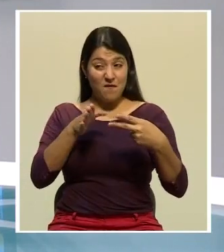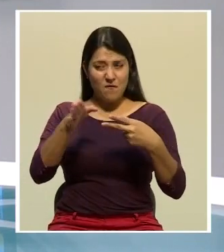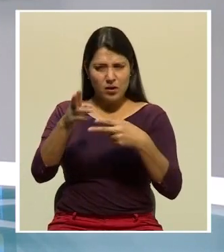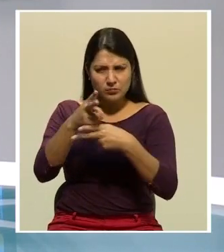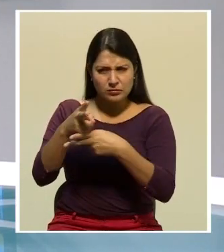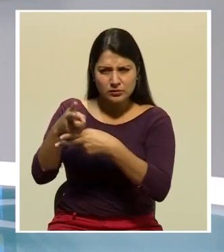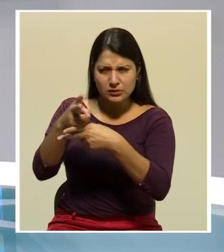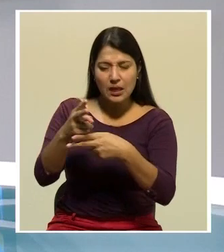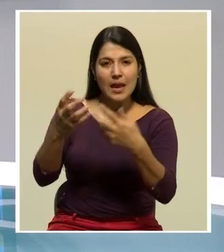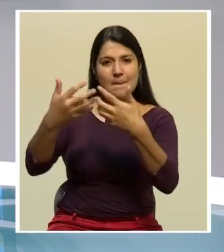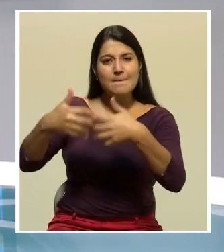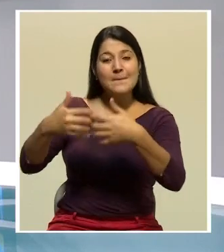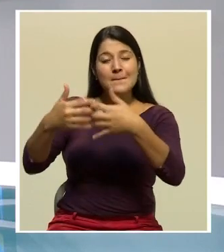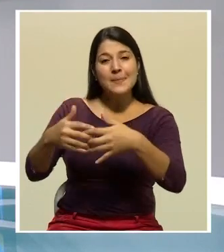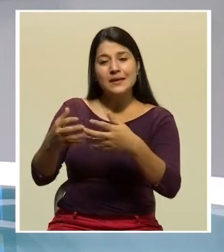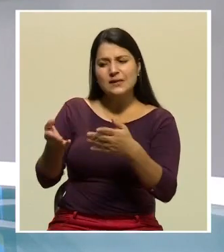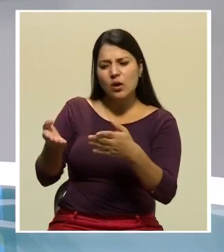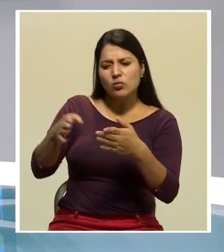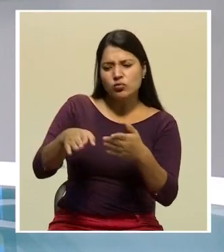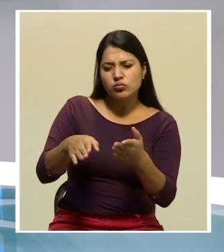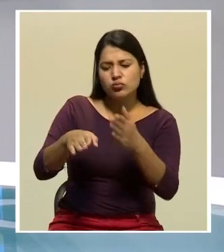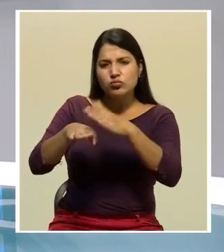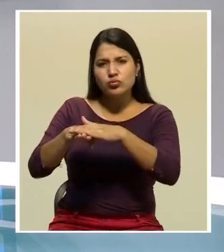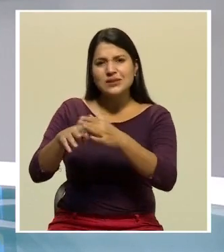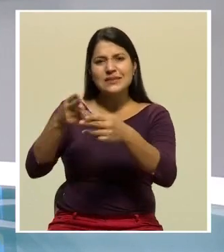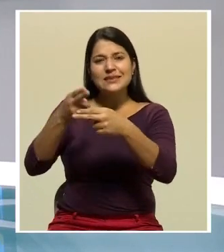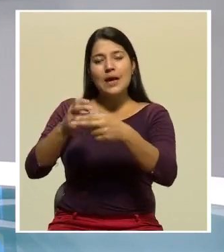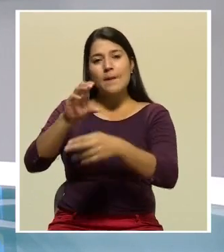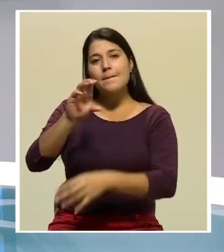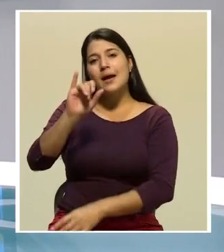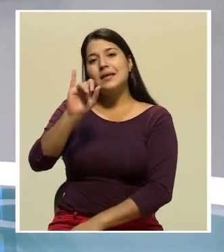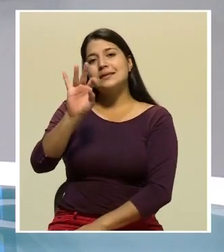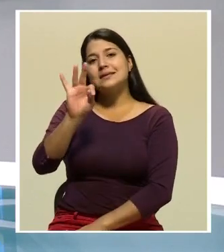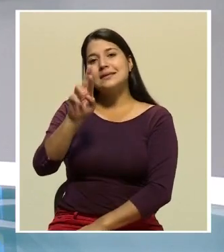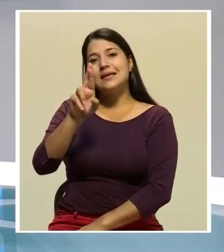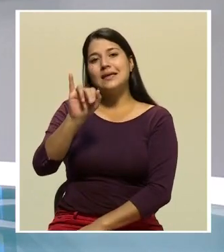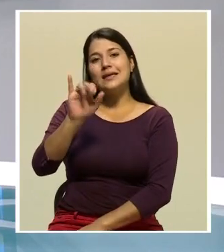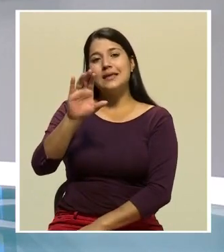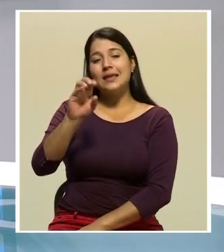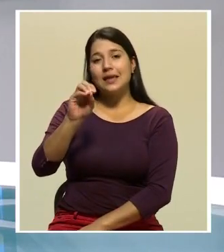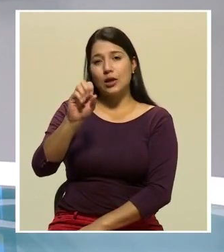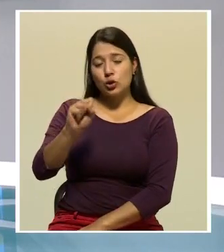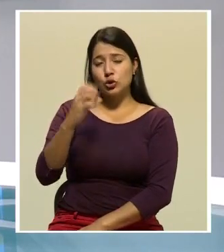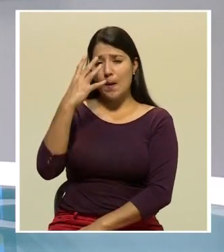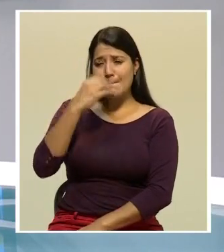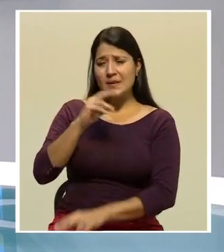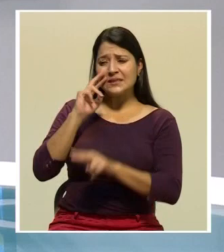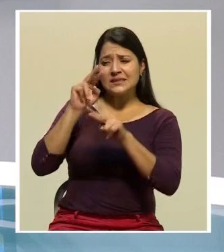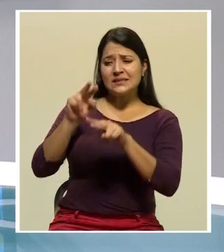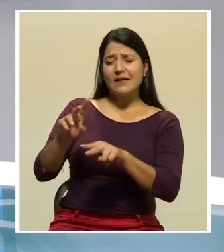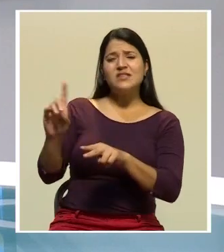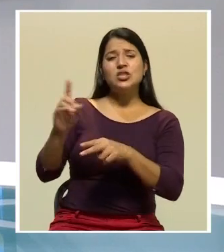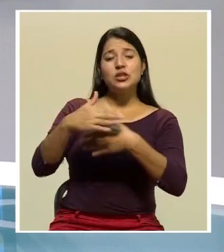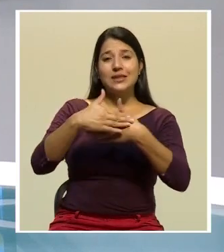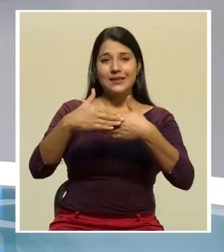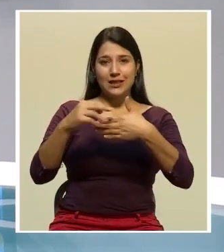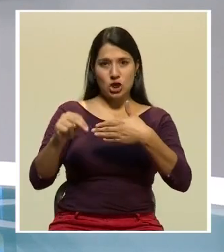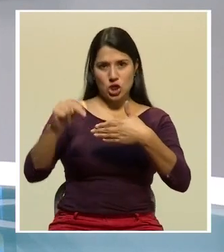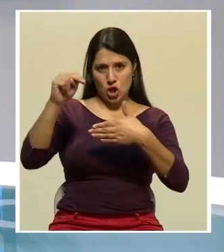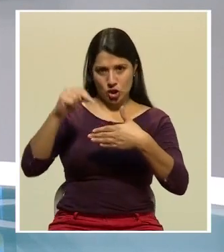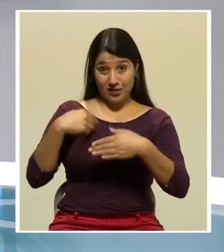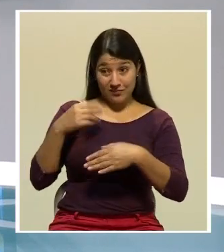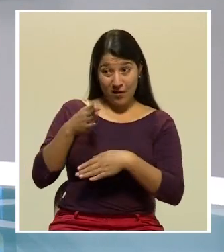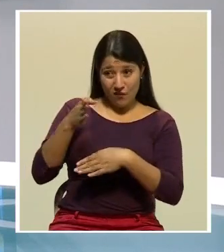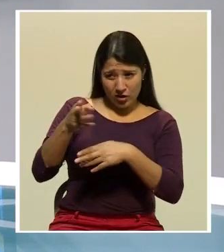empresa empacadora Cítricos Bellavista, ubicada en la zona norte. Tras la